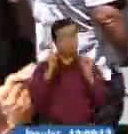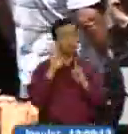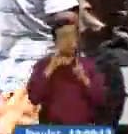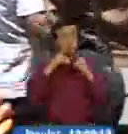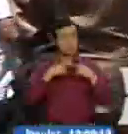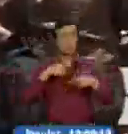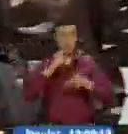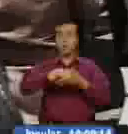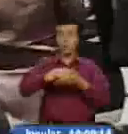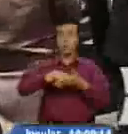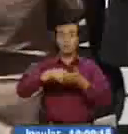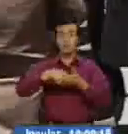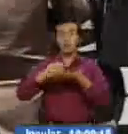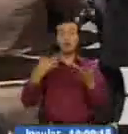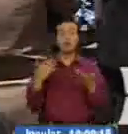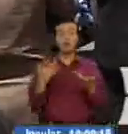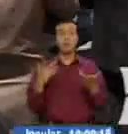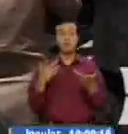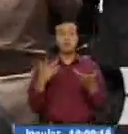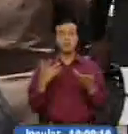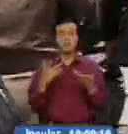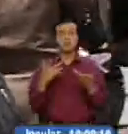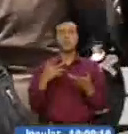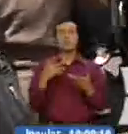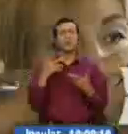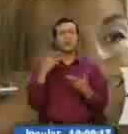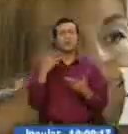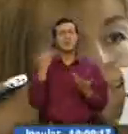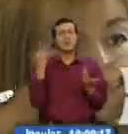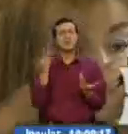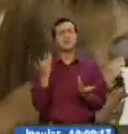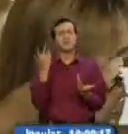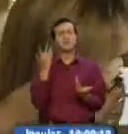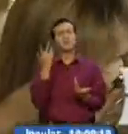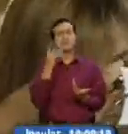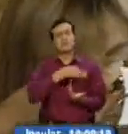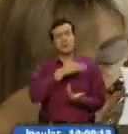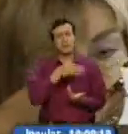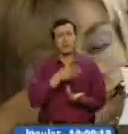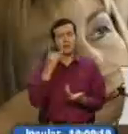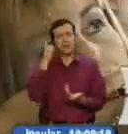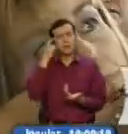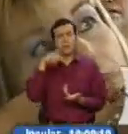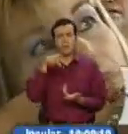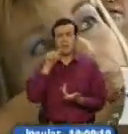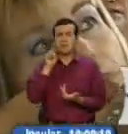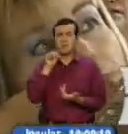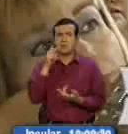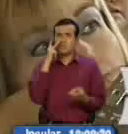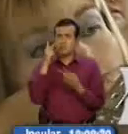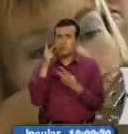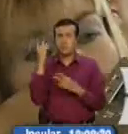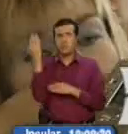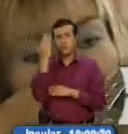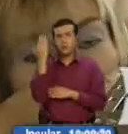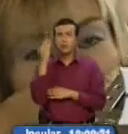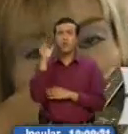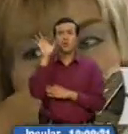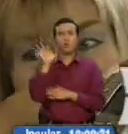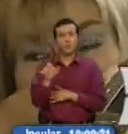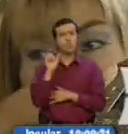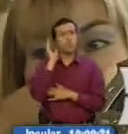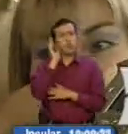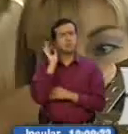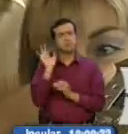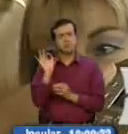anuncio de firmar por la consulta había sido tan solo una ironía. Yo creo que a Pame, que la ha visto por la televisión, es una joven muy simpática,